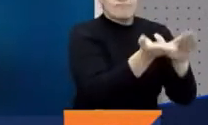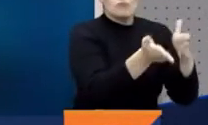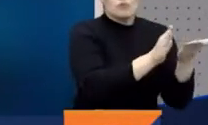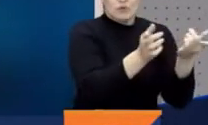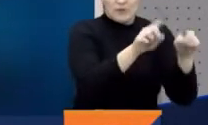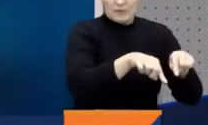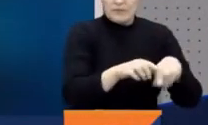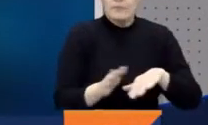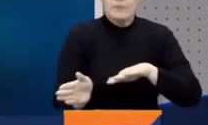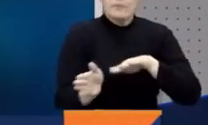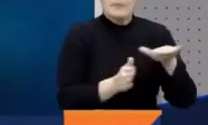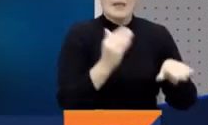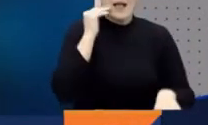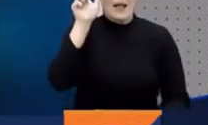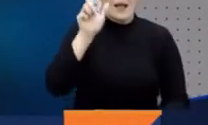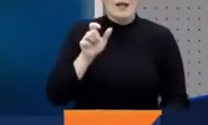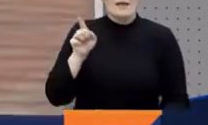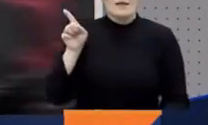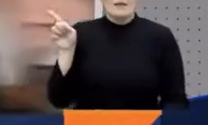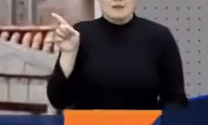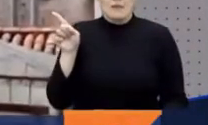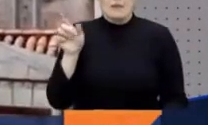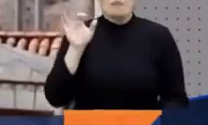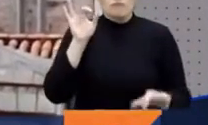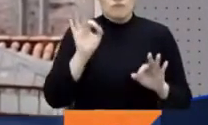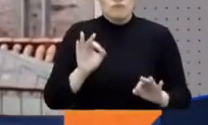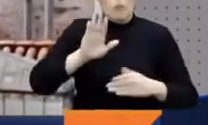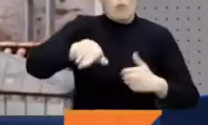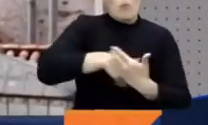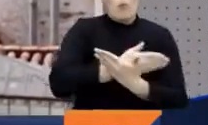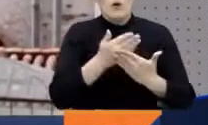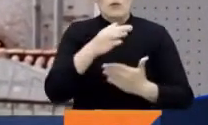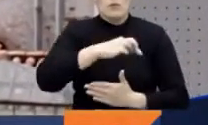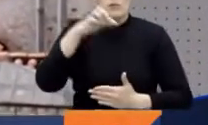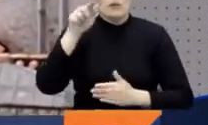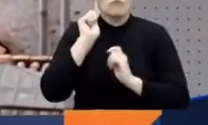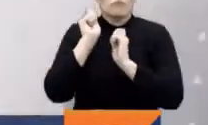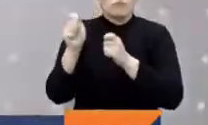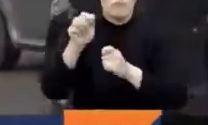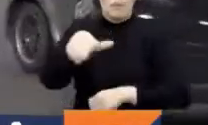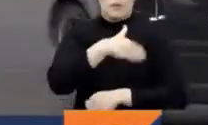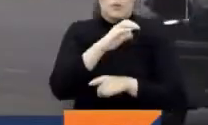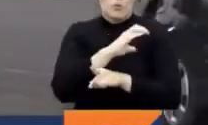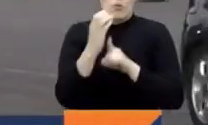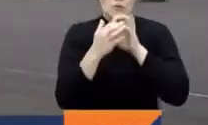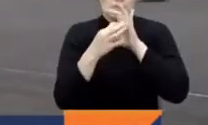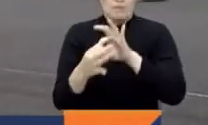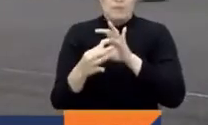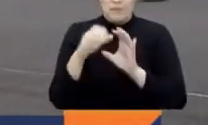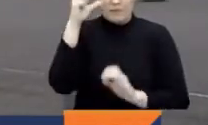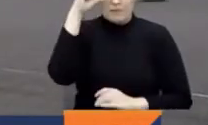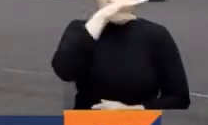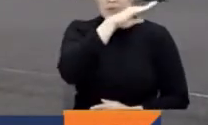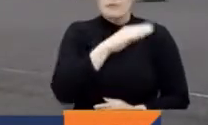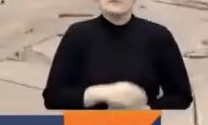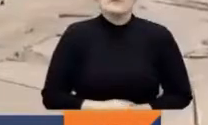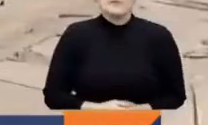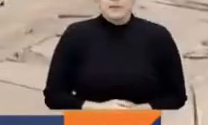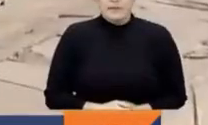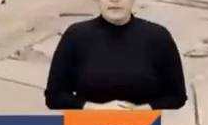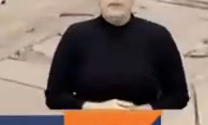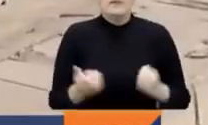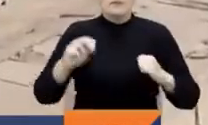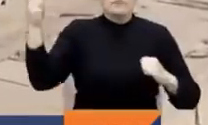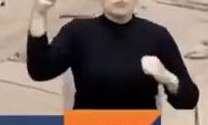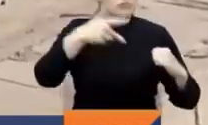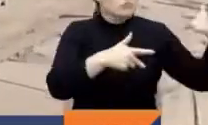y poetisa Patricia Ariza Flores será la ministra de Cultura en el gobierno de Gustavo Petro. Avanza la operación Retorno.